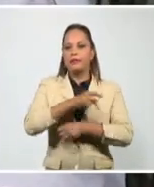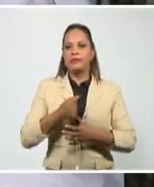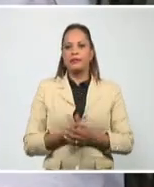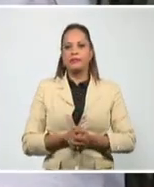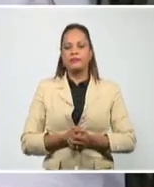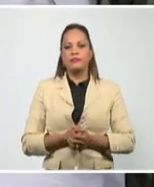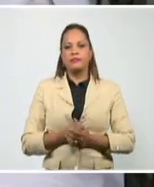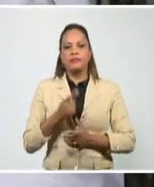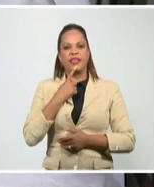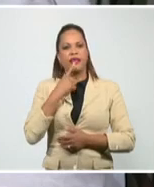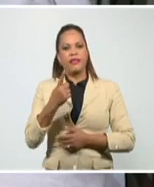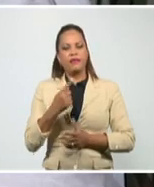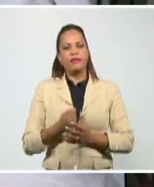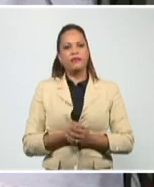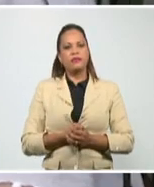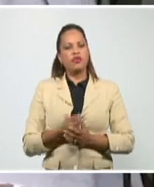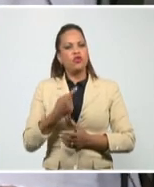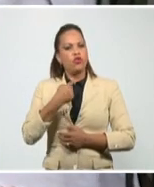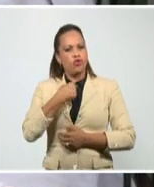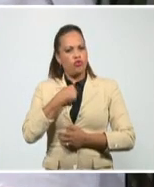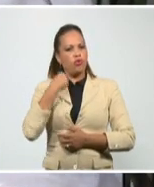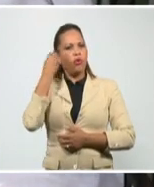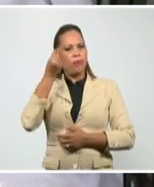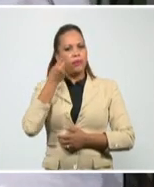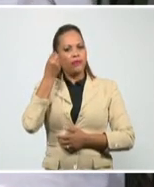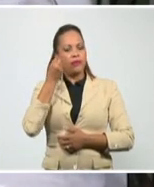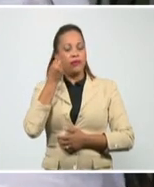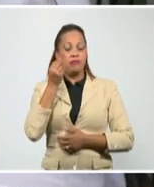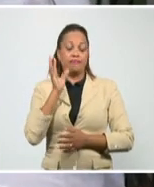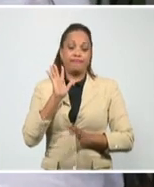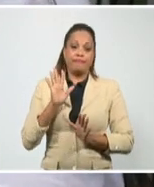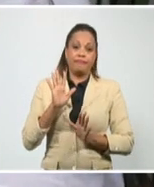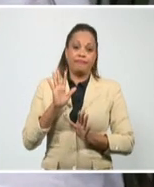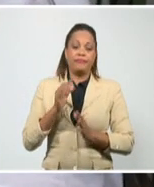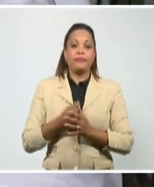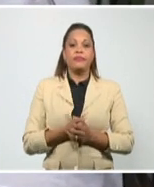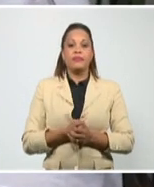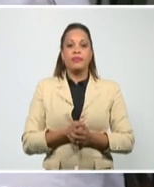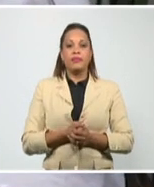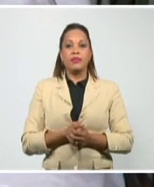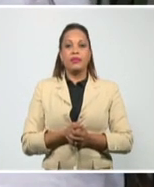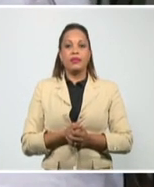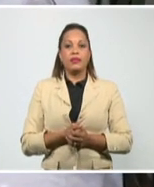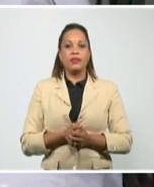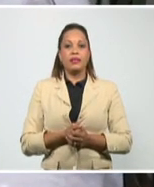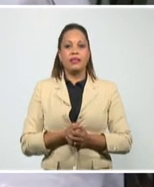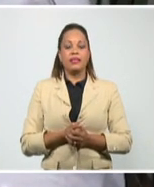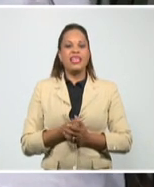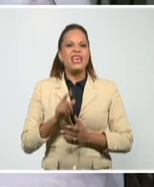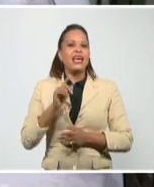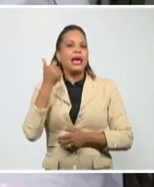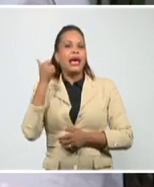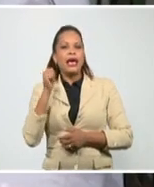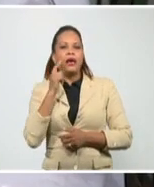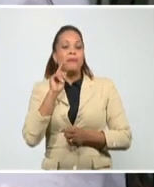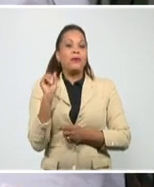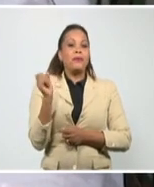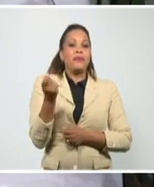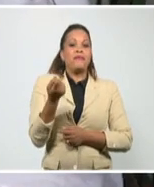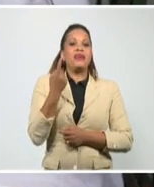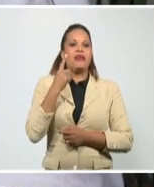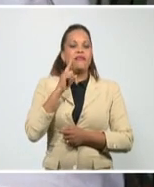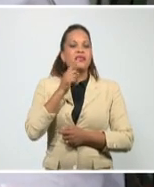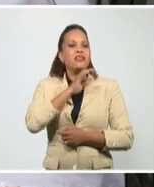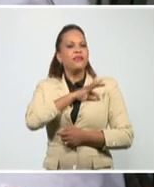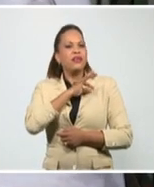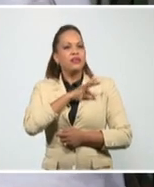pensé, quizás fue una ingenuidad, yo pensé que ellos por primera vez se habían